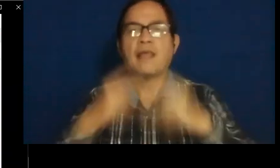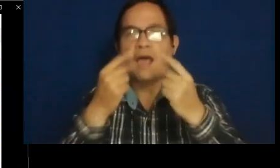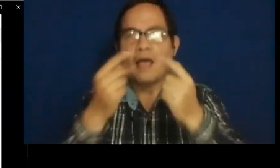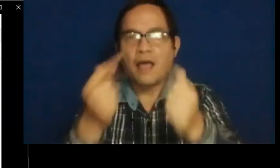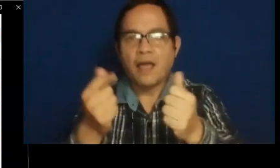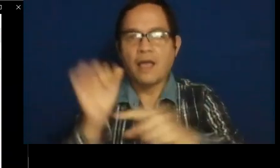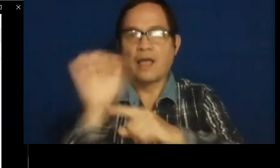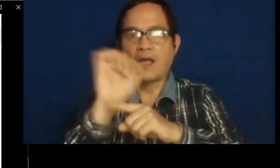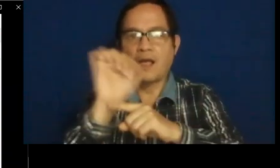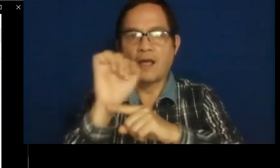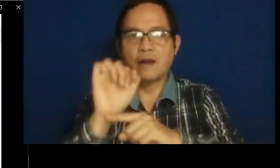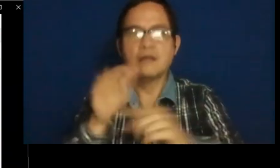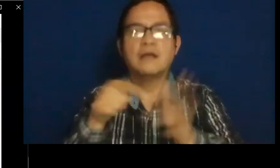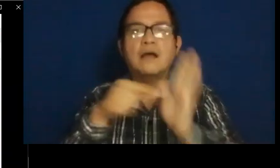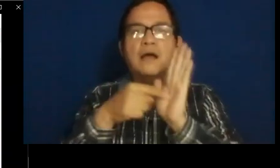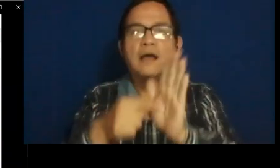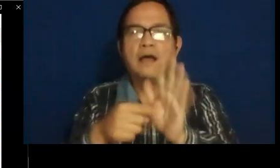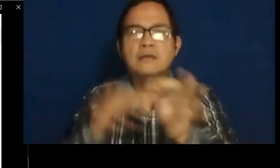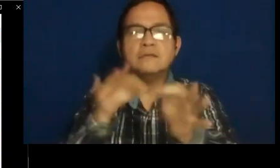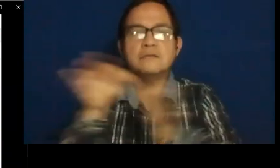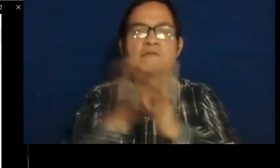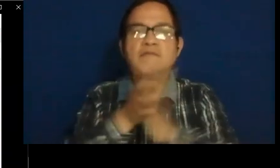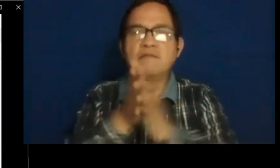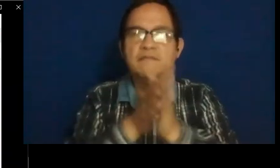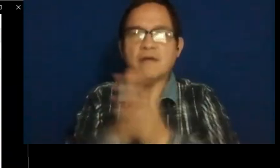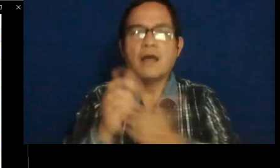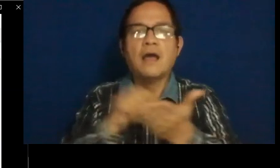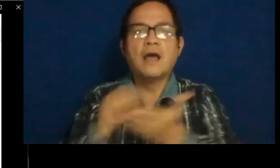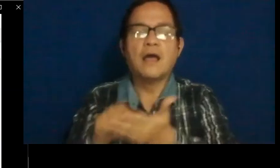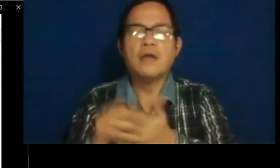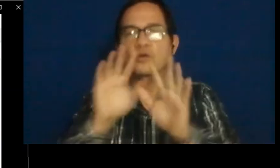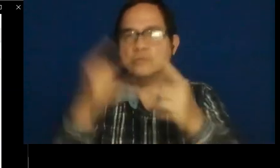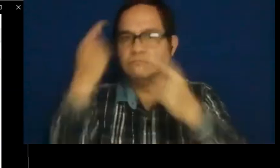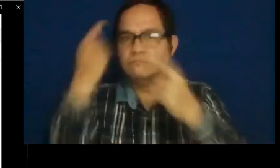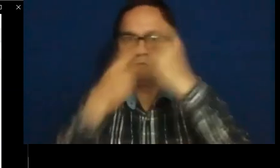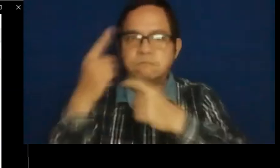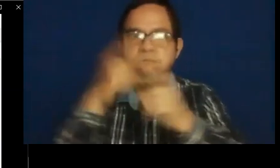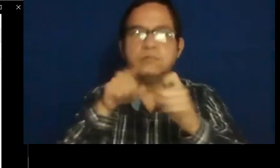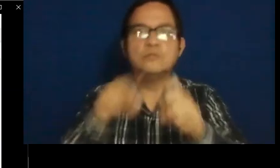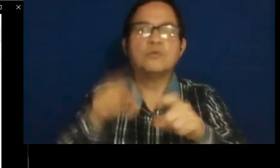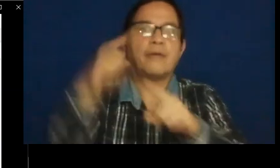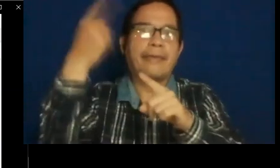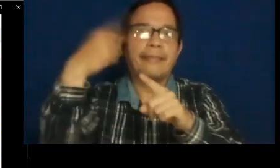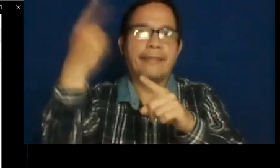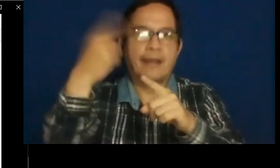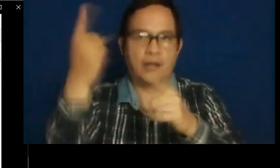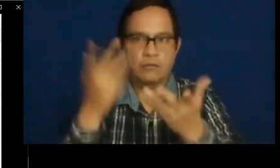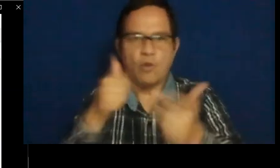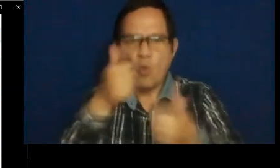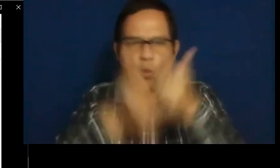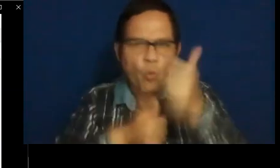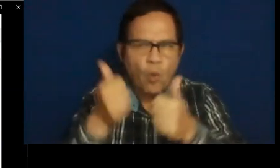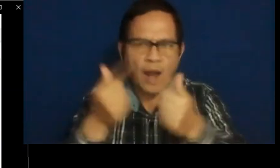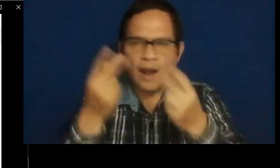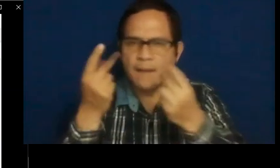carro. Se los están explicando aquí con nombre propio. Entonces usted lo que tiene que hacer es, de acuerdo al análisis que hace aquí a nivel genérico, porque ninguno de estos tiene